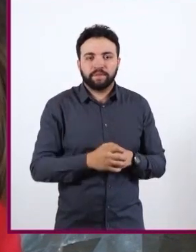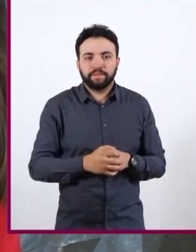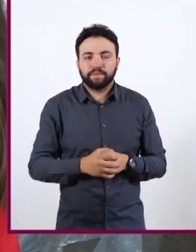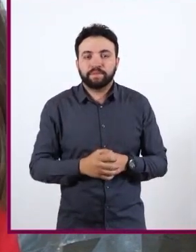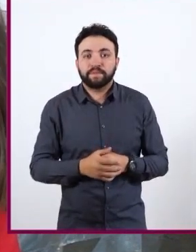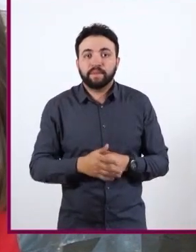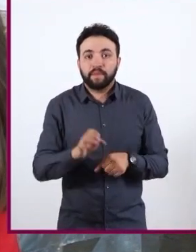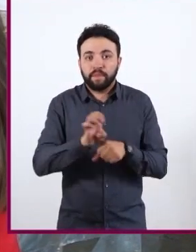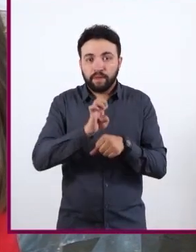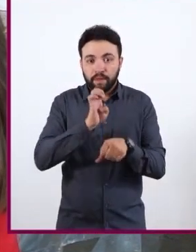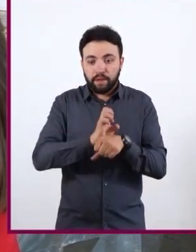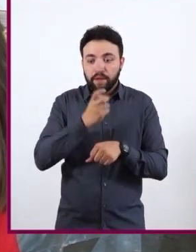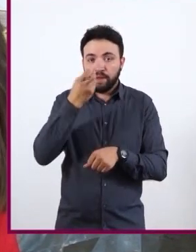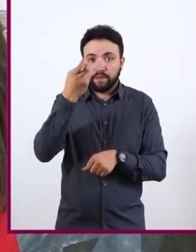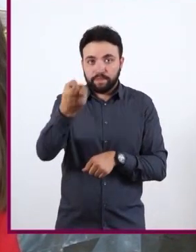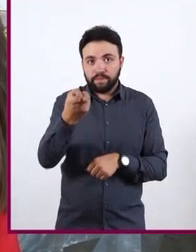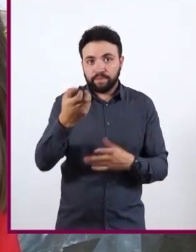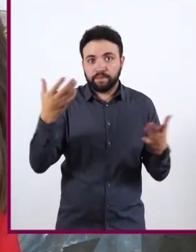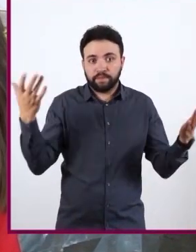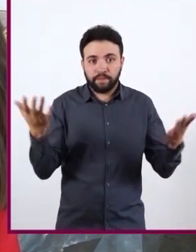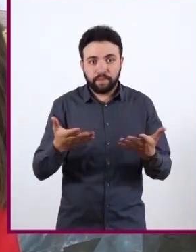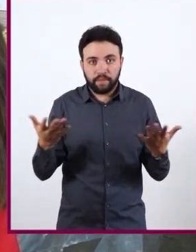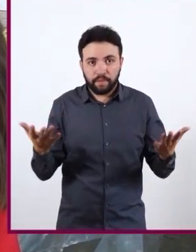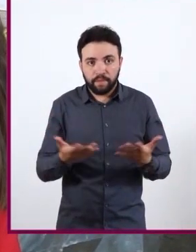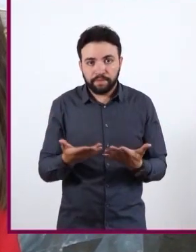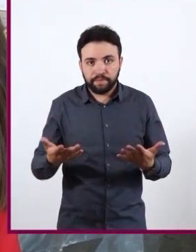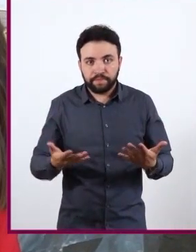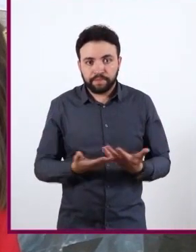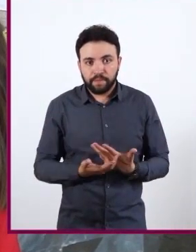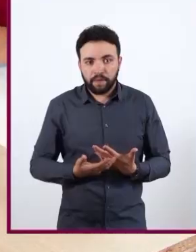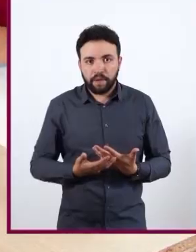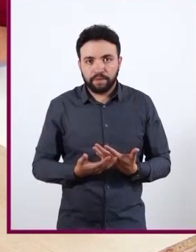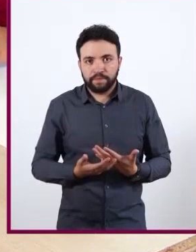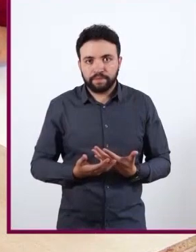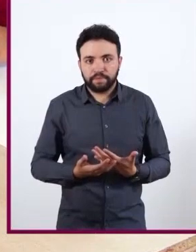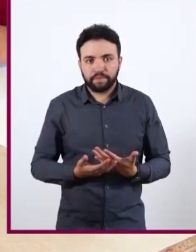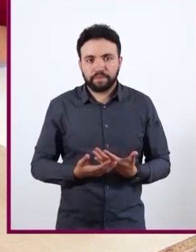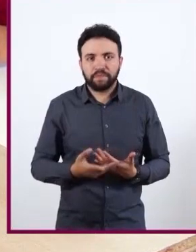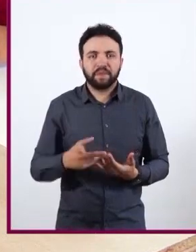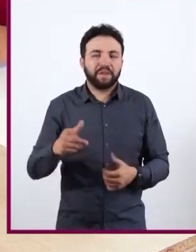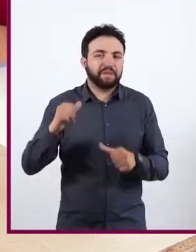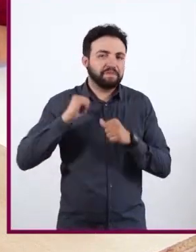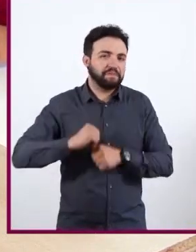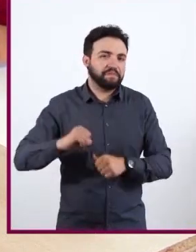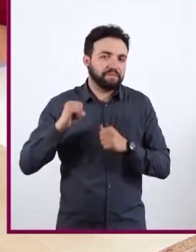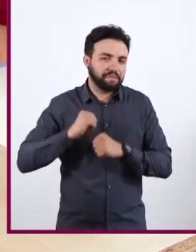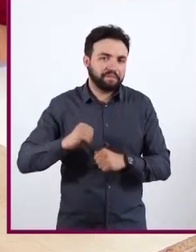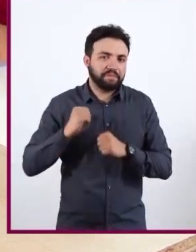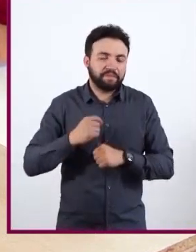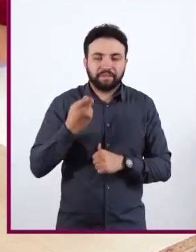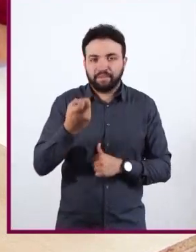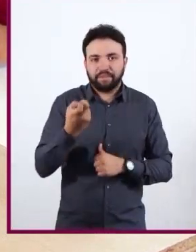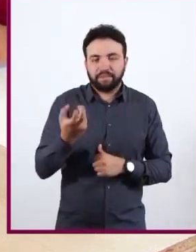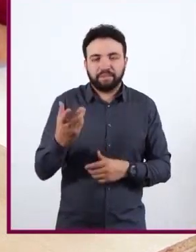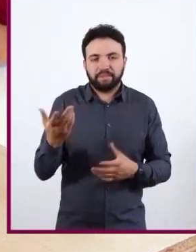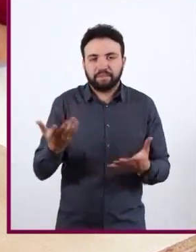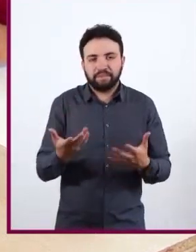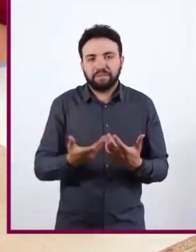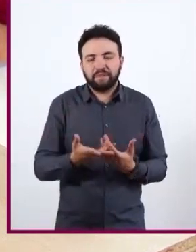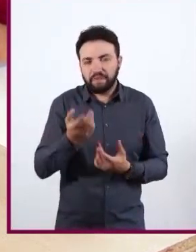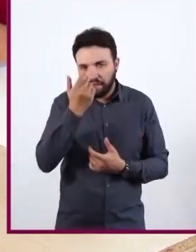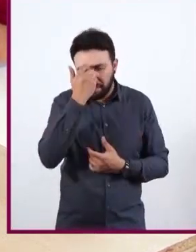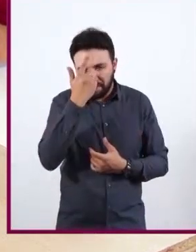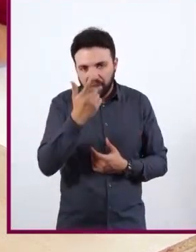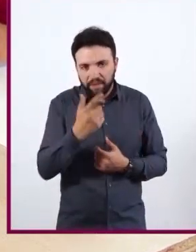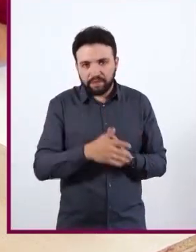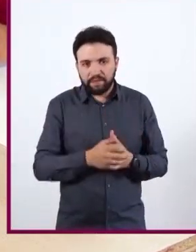francés. Entonces, es una técnica, pues es algo muy primitivo en ese sentido, esta técnica